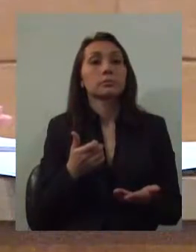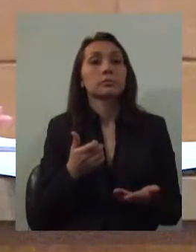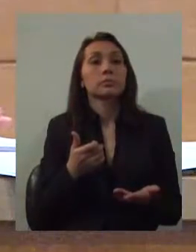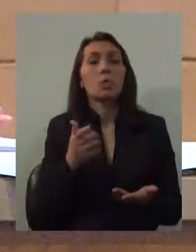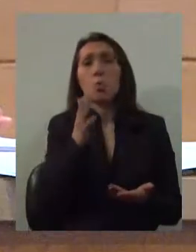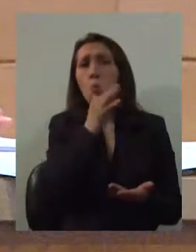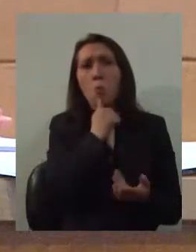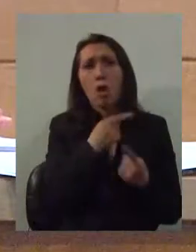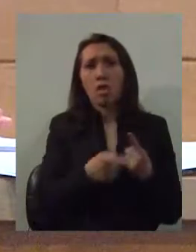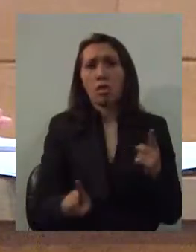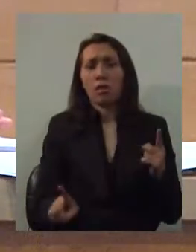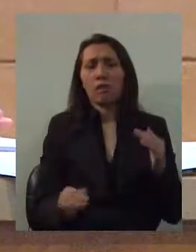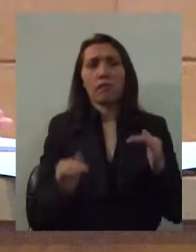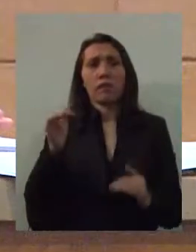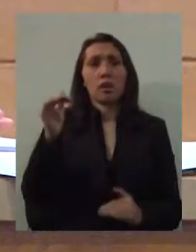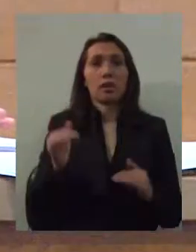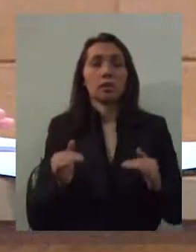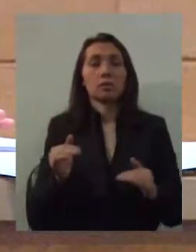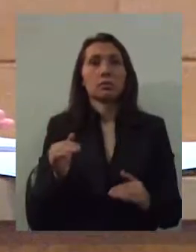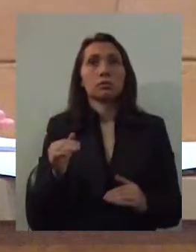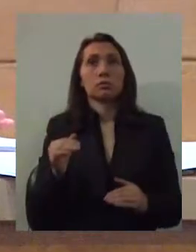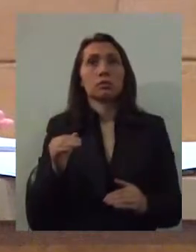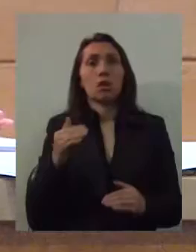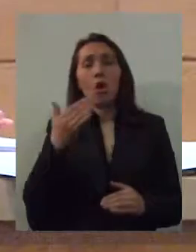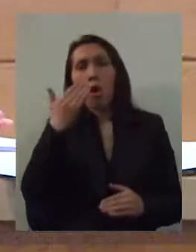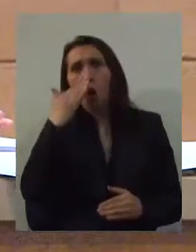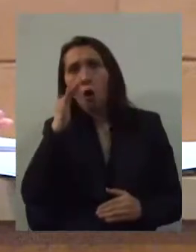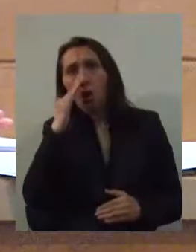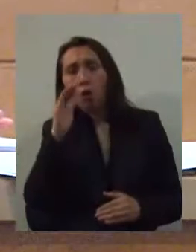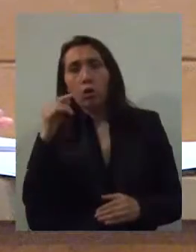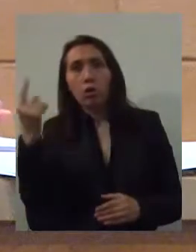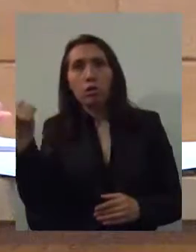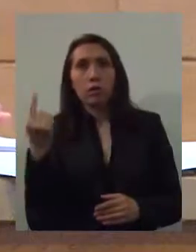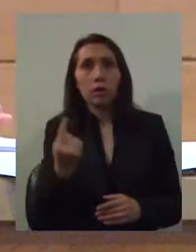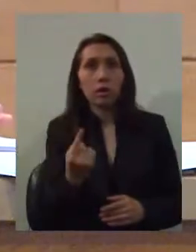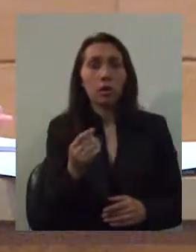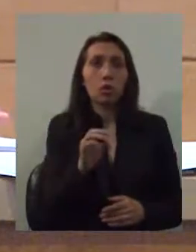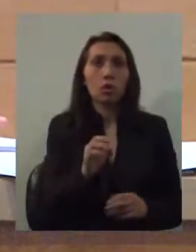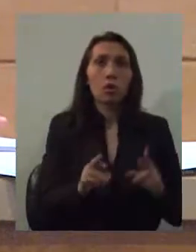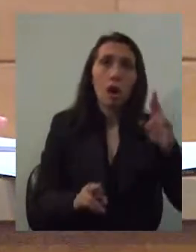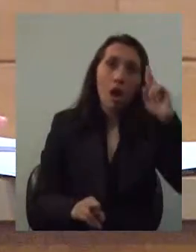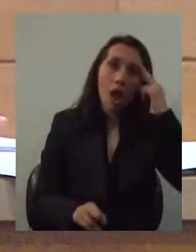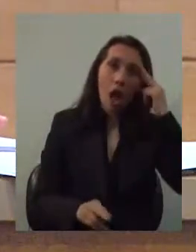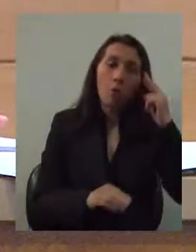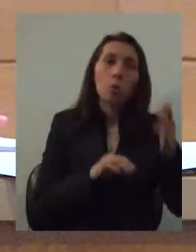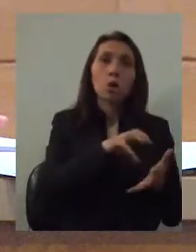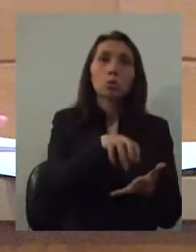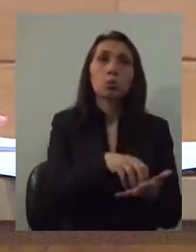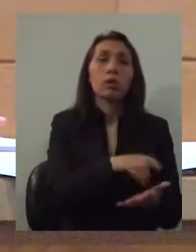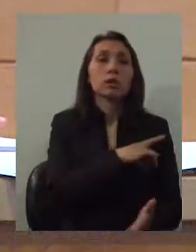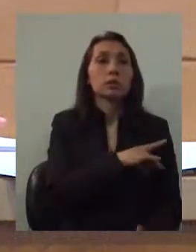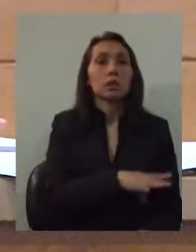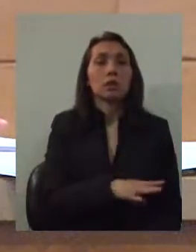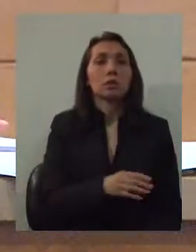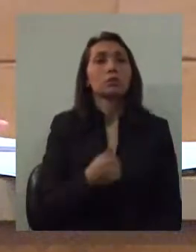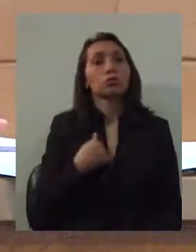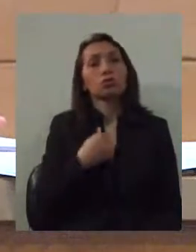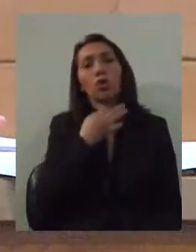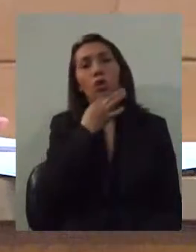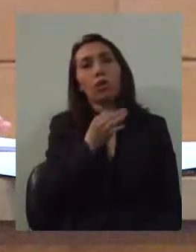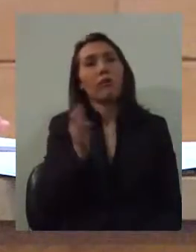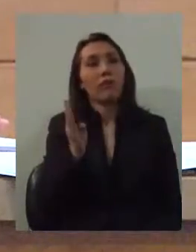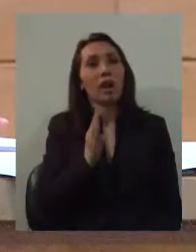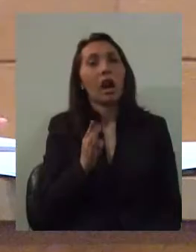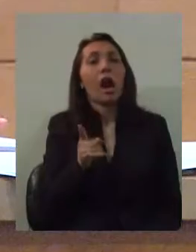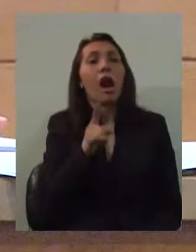no hay diferencias entre si viene de Córdoba o viene de Rancagua, una ciudad chilena. Yo diría que